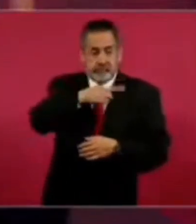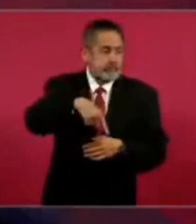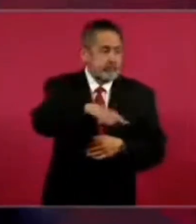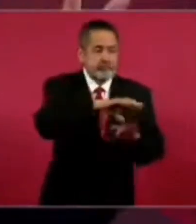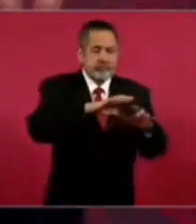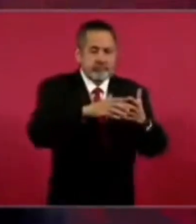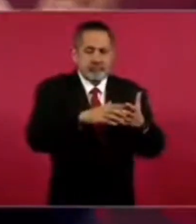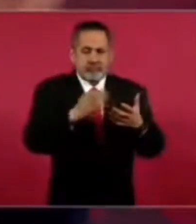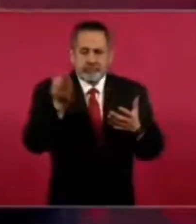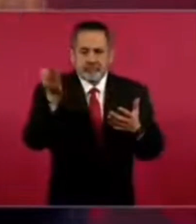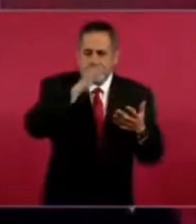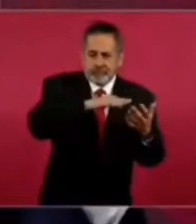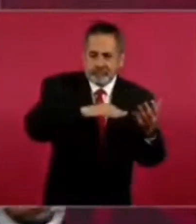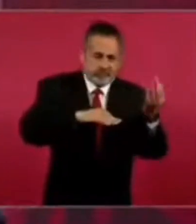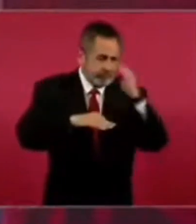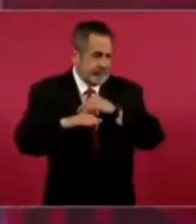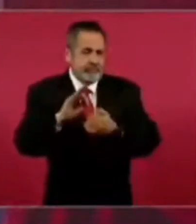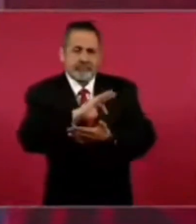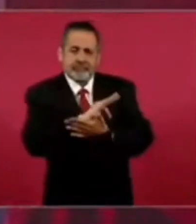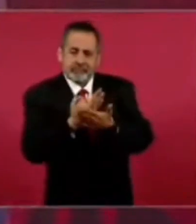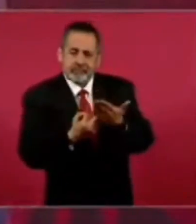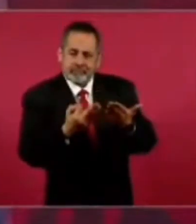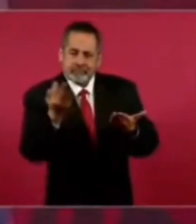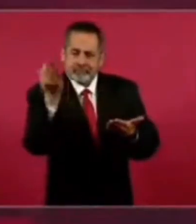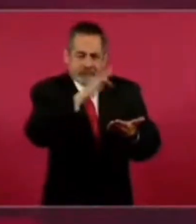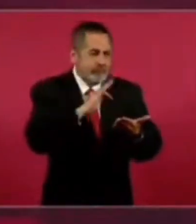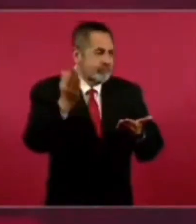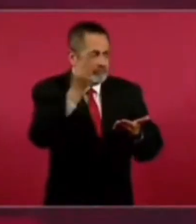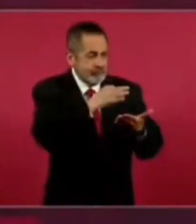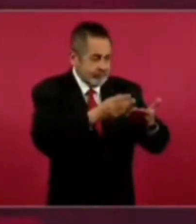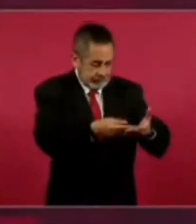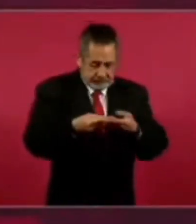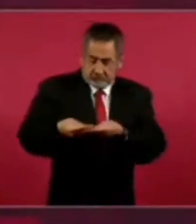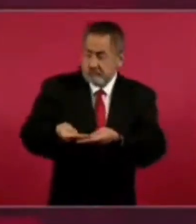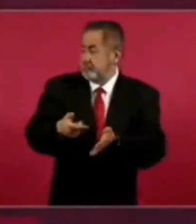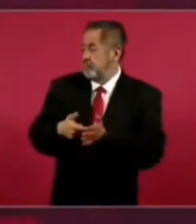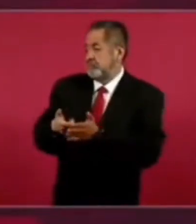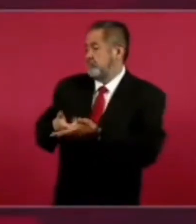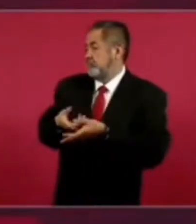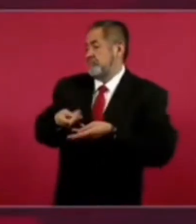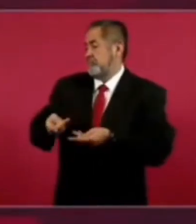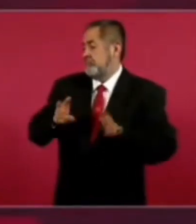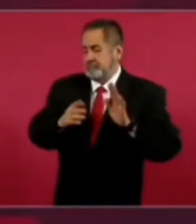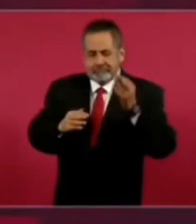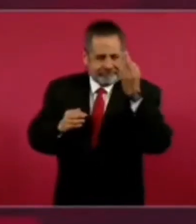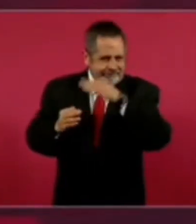todo era facturas falsas, era una plaga.